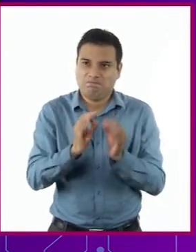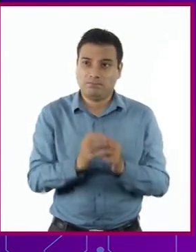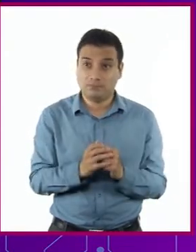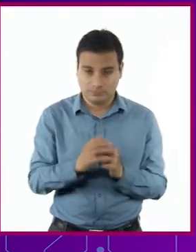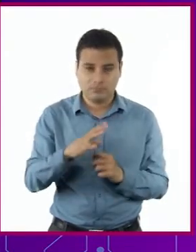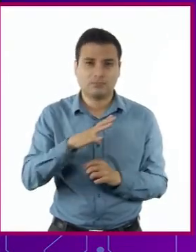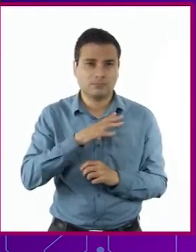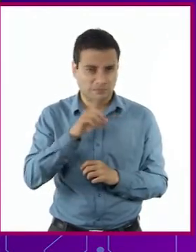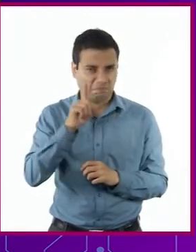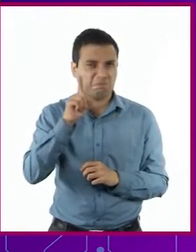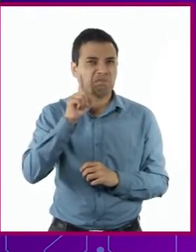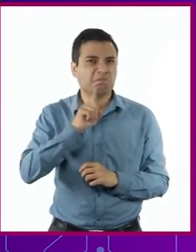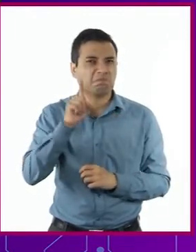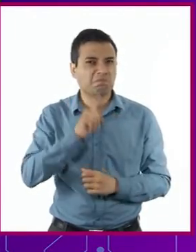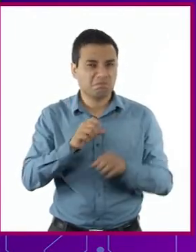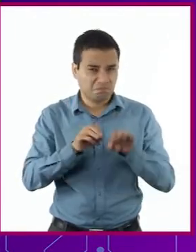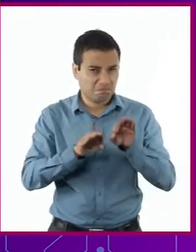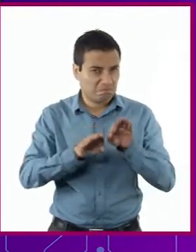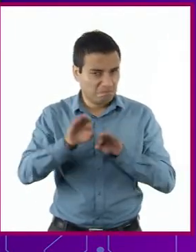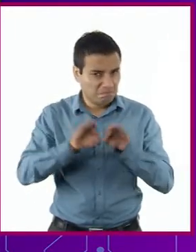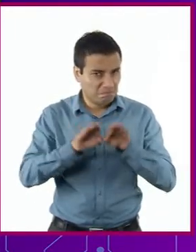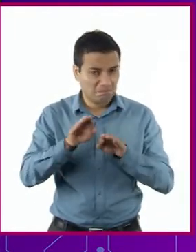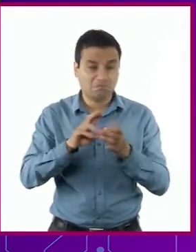absolutamente decisiva.